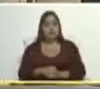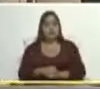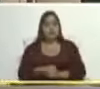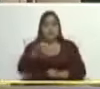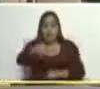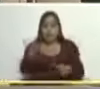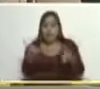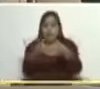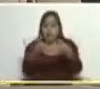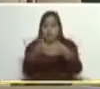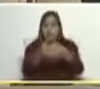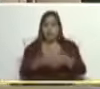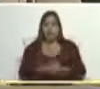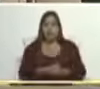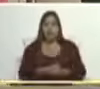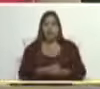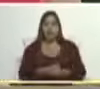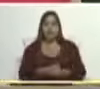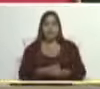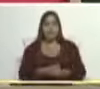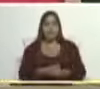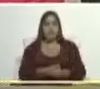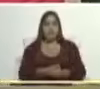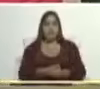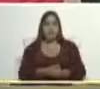Esta organización,